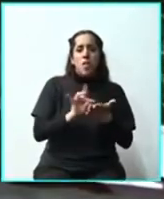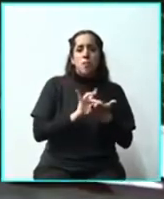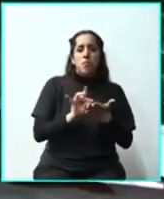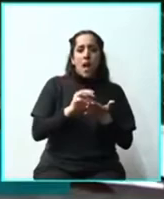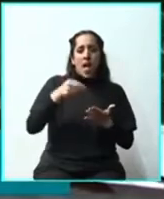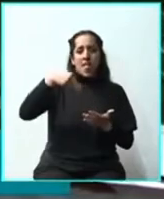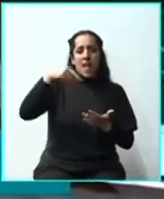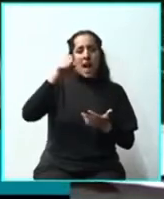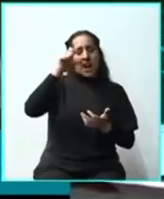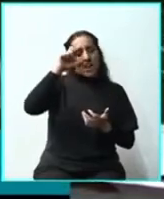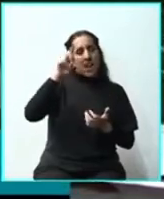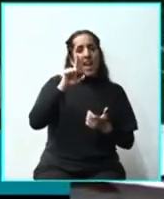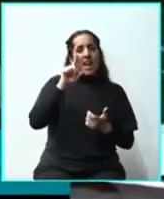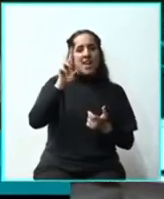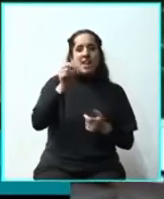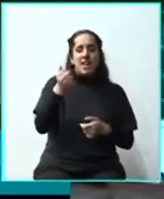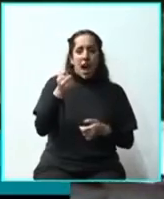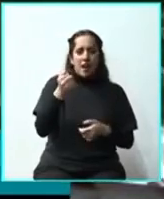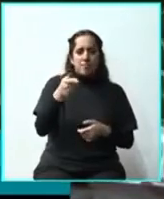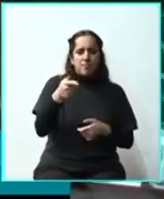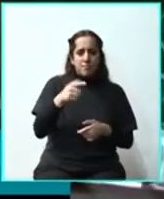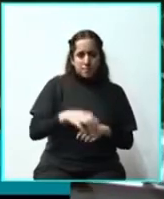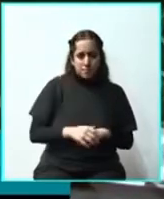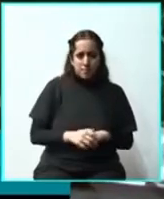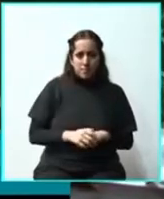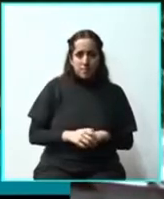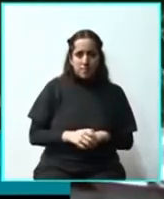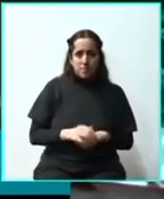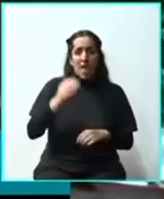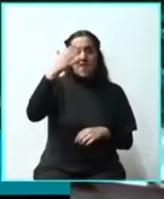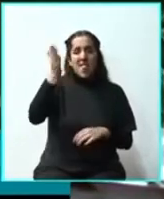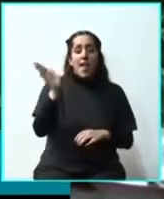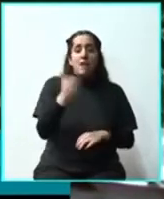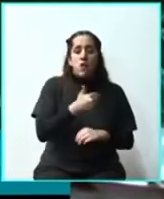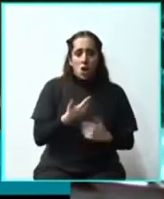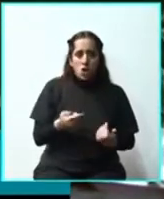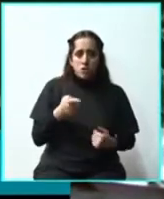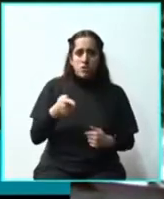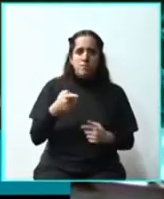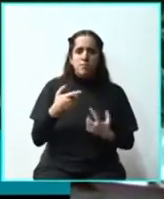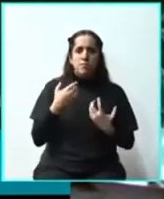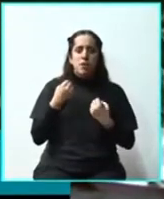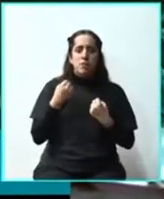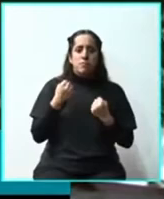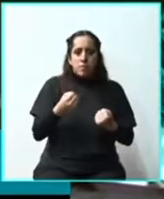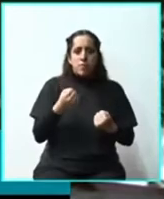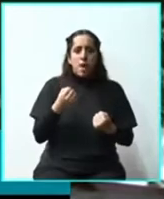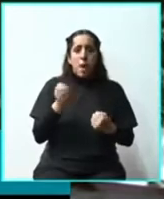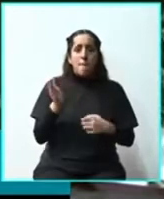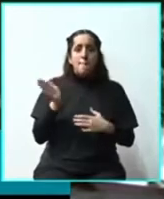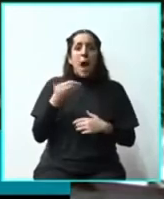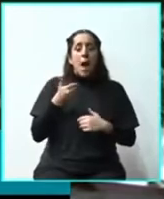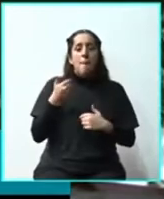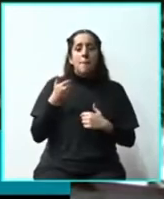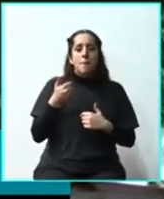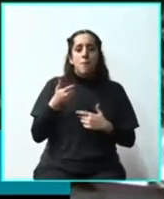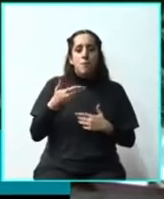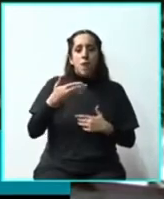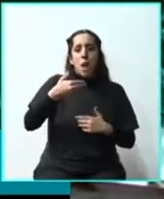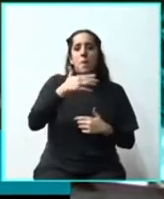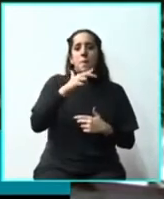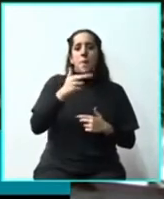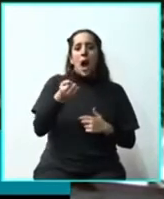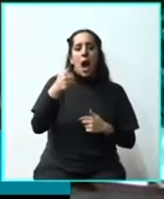del Frente de Todos, que es defendido por el bloque oficialista de Vamos Juntos. Este proyecto tiene